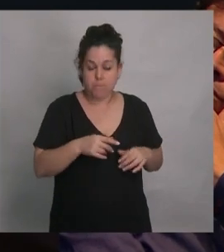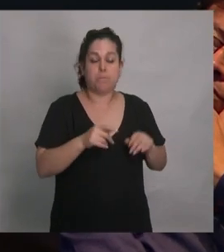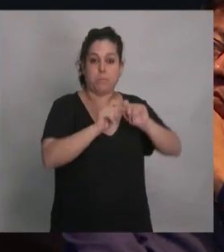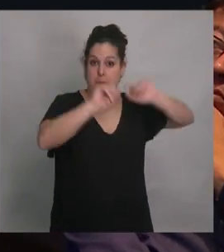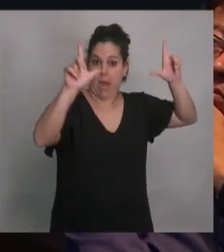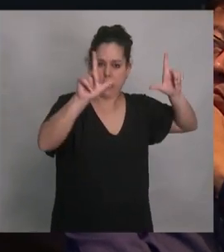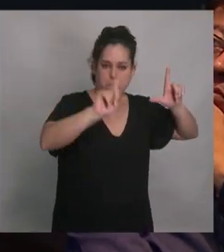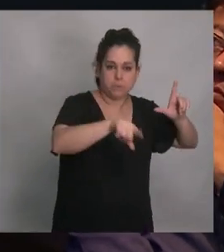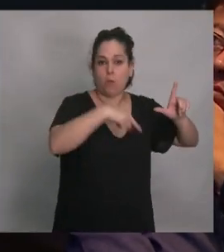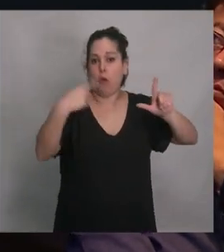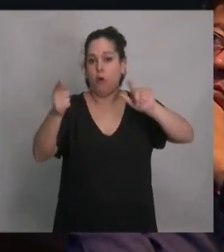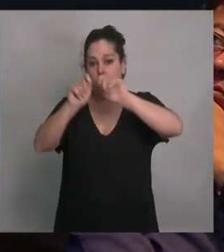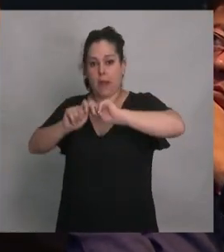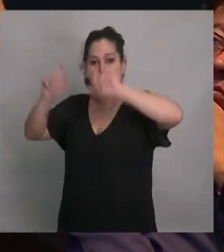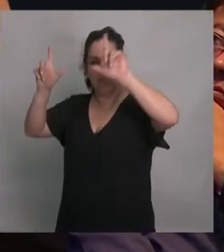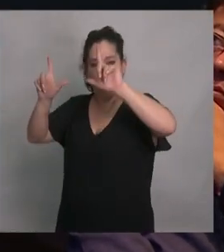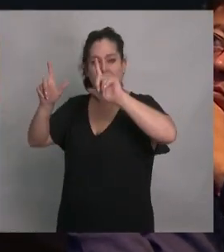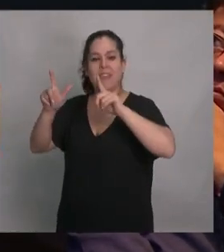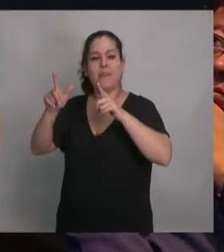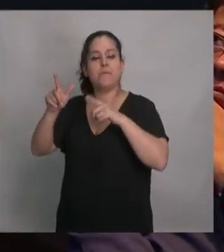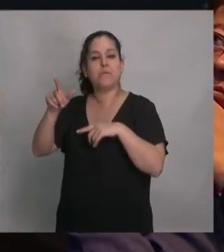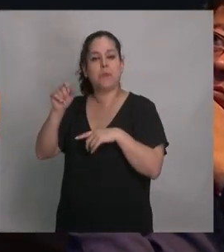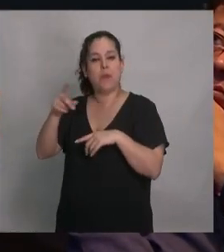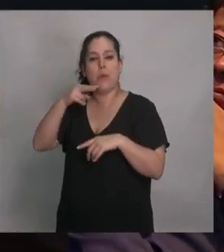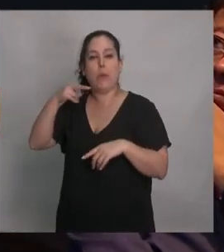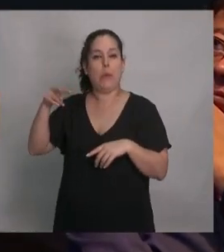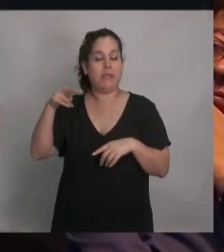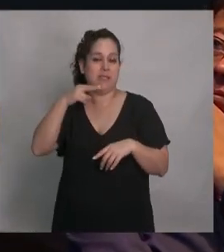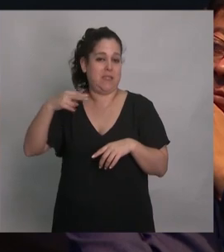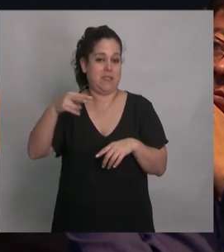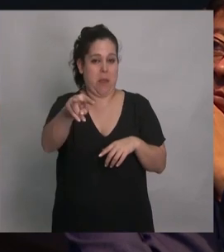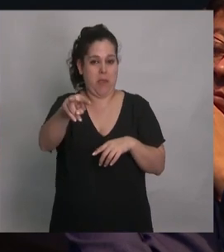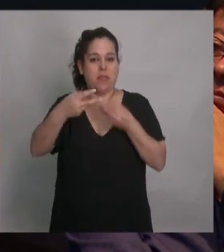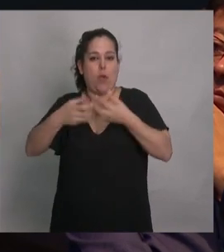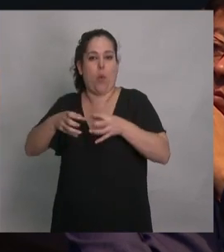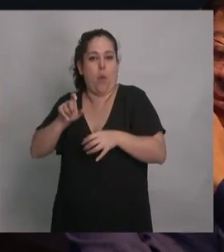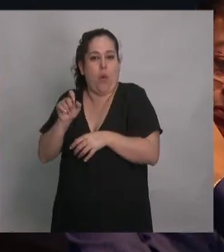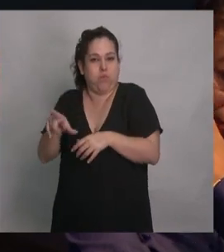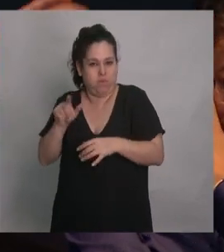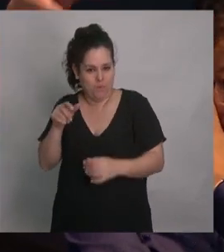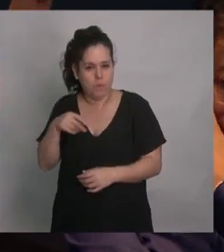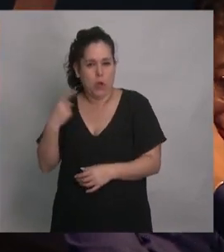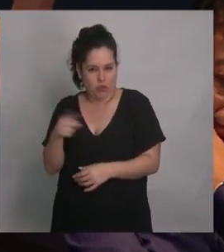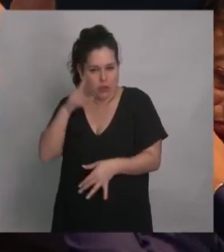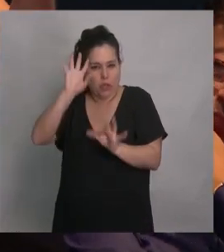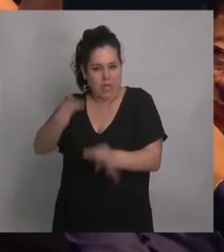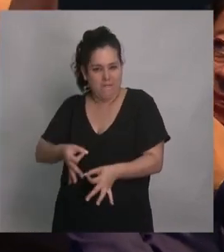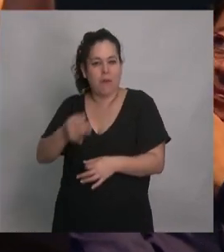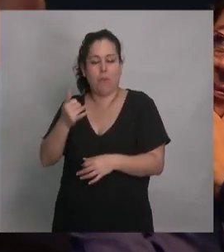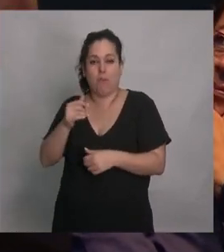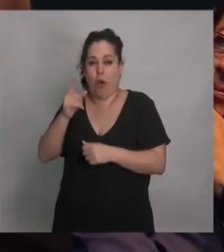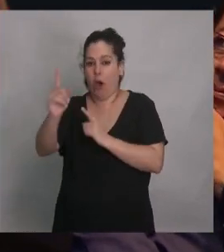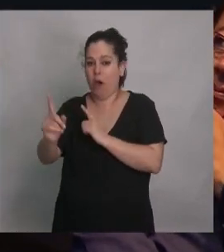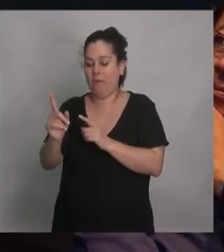que es del huevo, huevo de la serpiente. Porque nosotros ya sabemos que hay un monstruo ahí